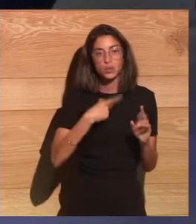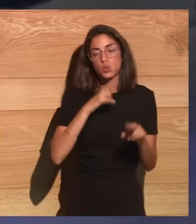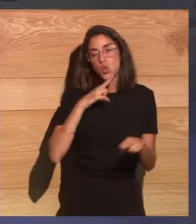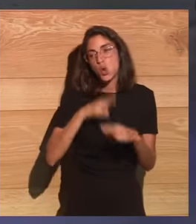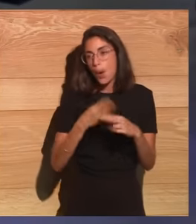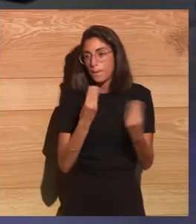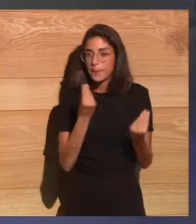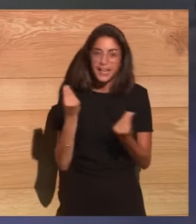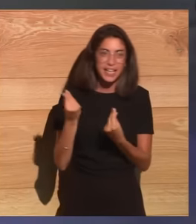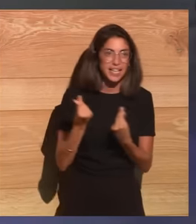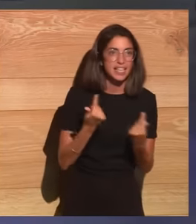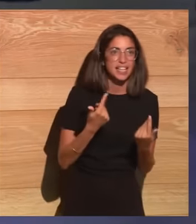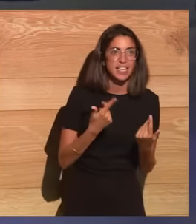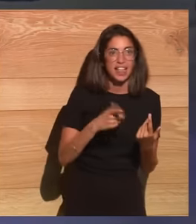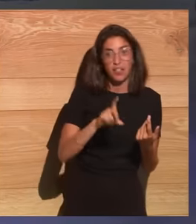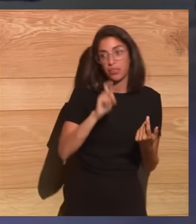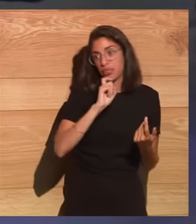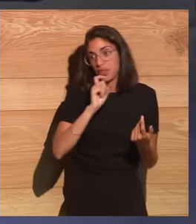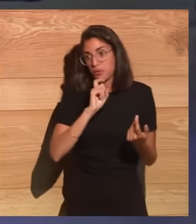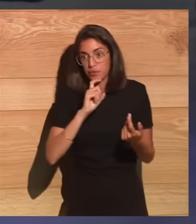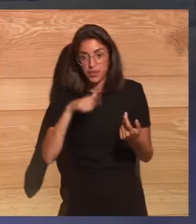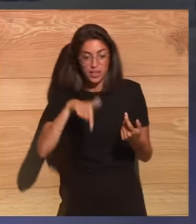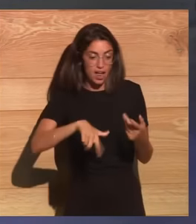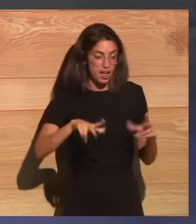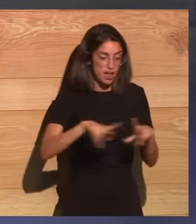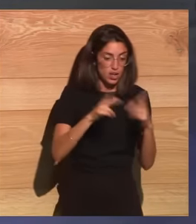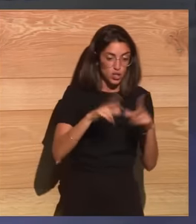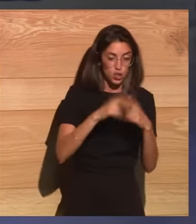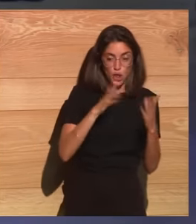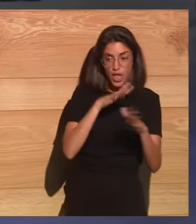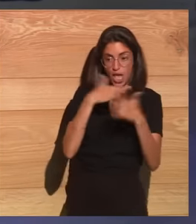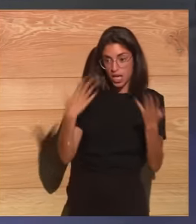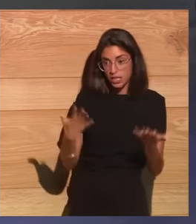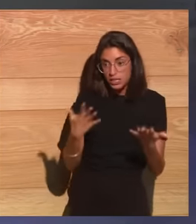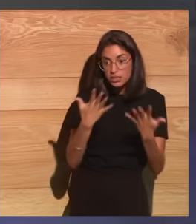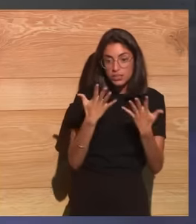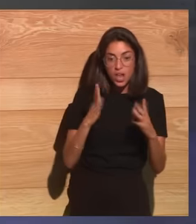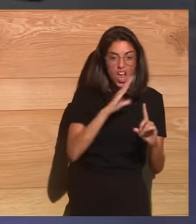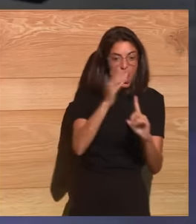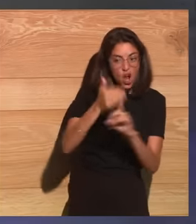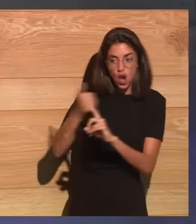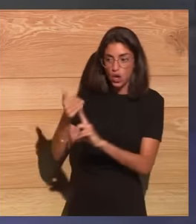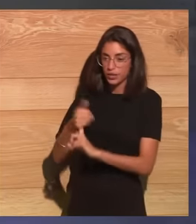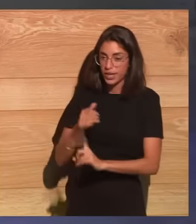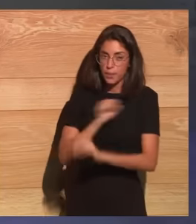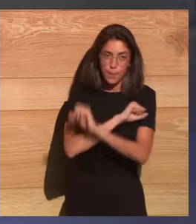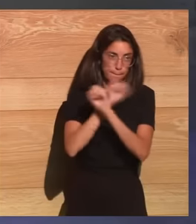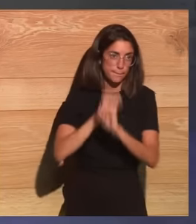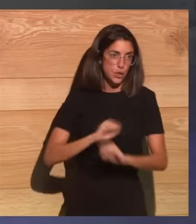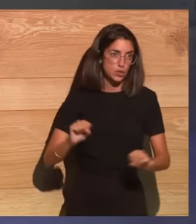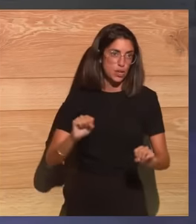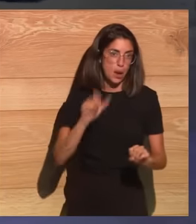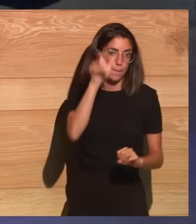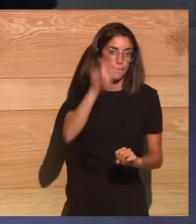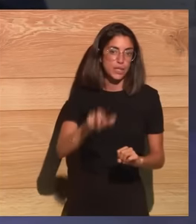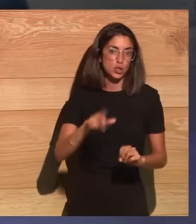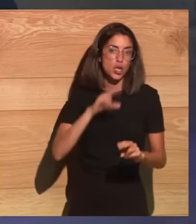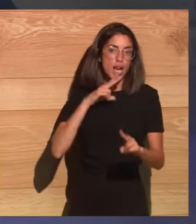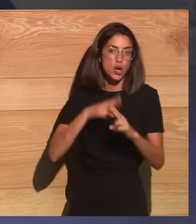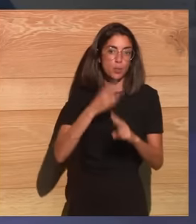nombre que es dificilísimo encontrar en nuestra sociedad, en nuestro momento histórico actual. Es muy difícil encontrar una persona que se llame